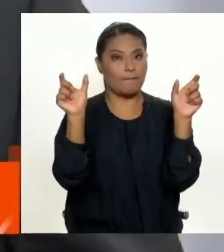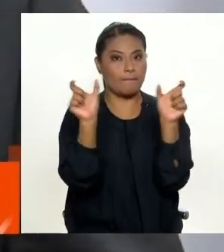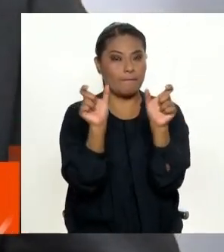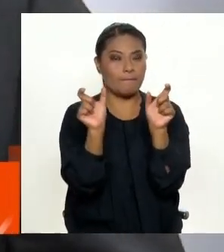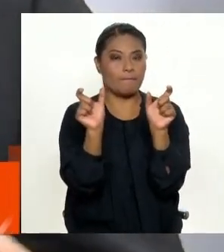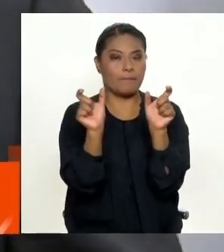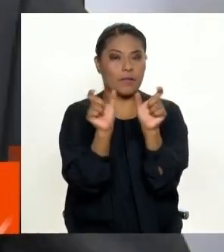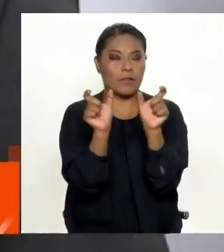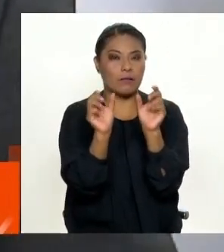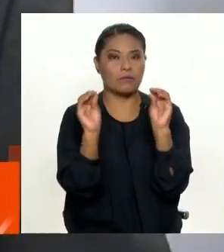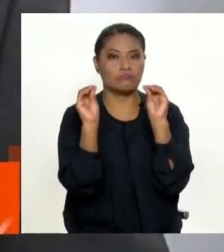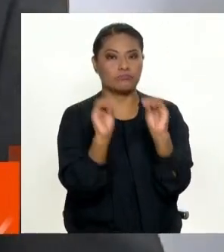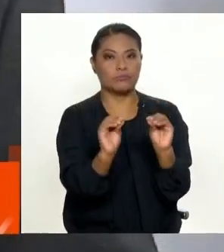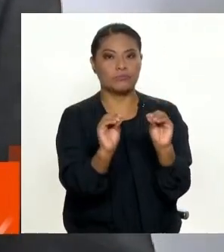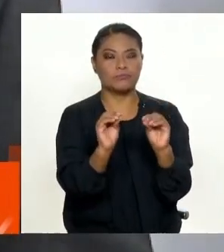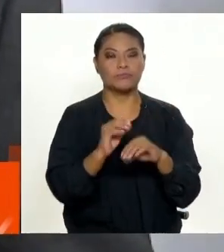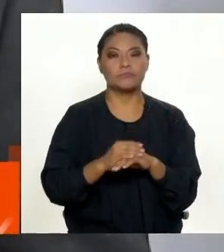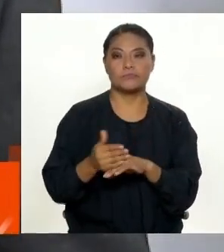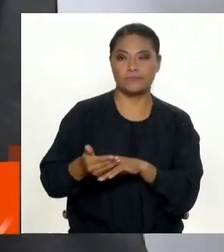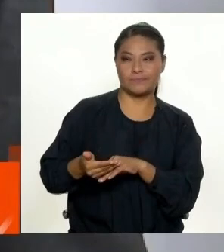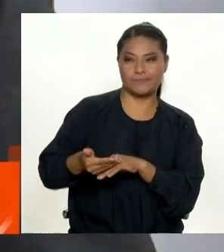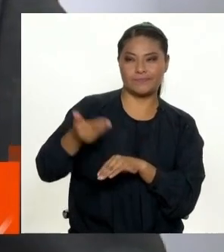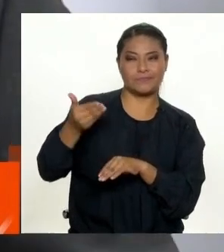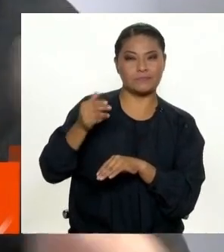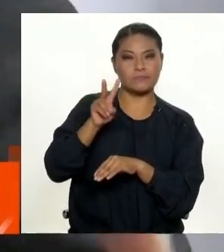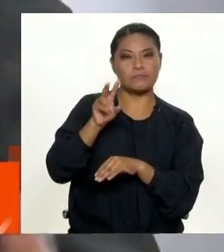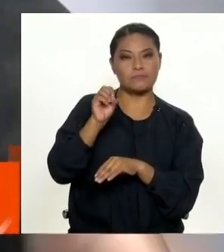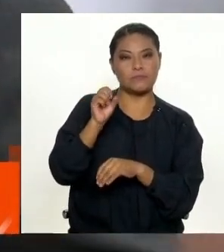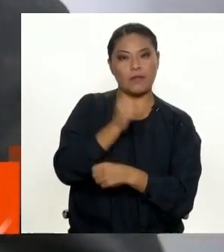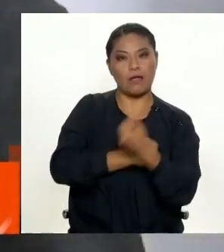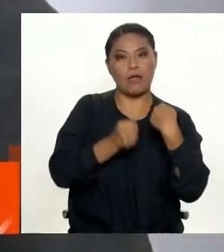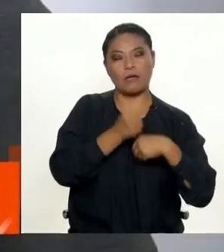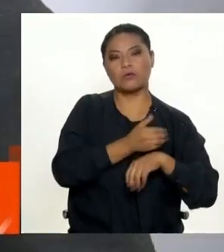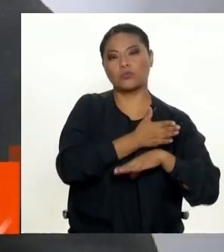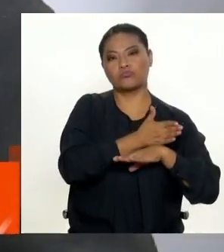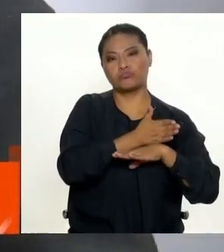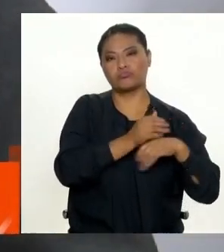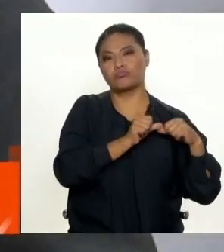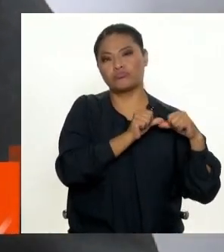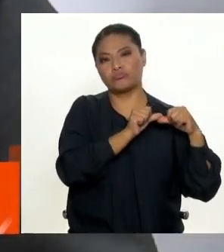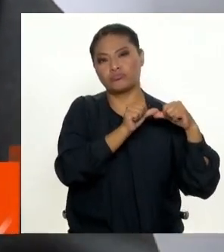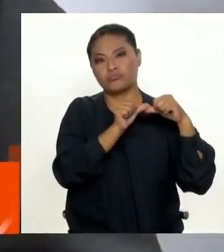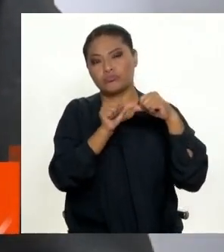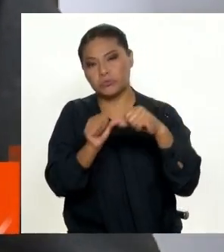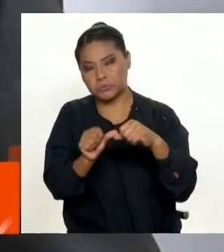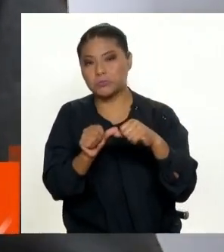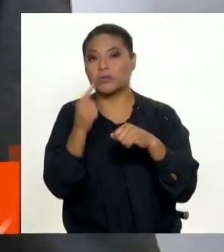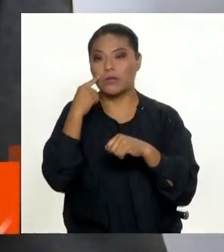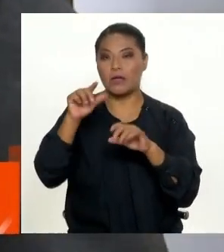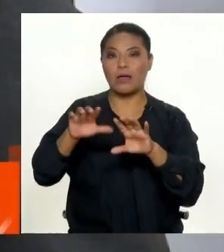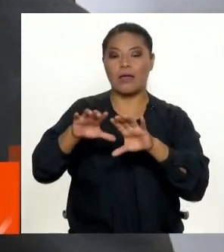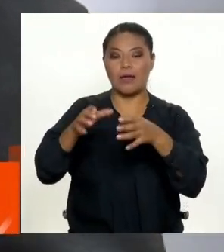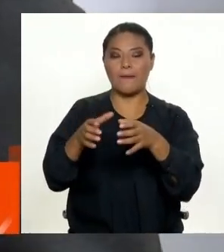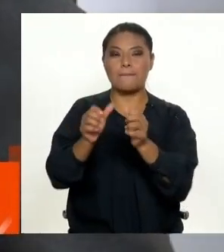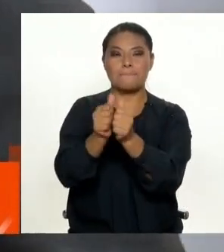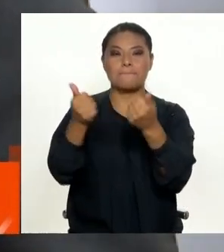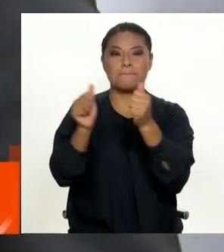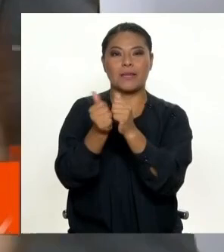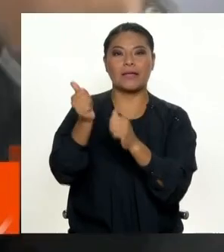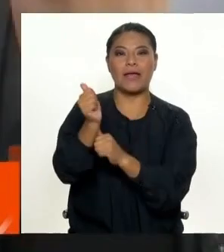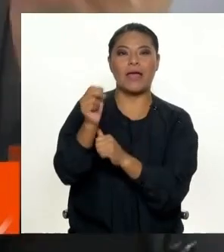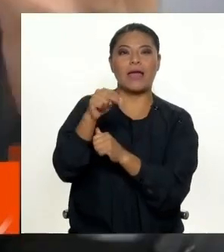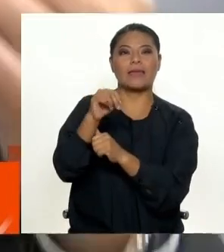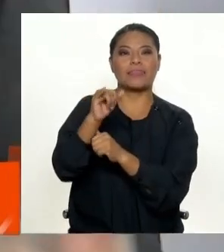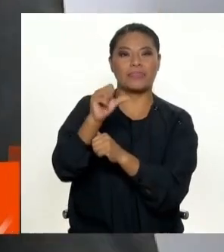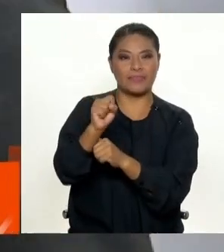una tradición que se ha mantenido en el tiempo por 20 años. Como les decía, en el caso del pan de anís de Concepción, estamos hablando de un producto que tiene por lo menos